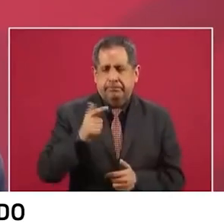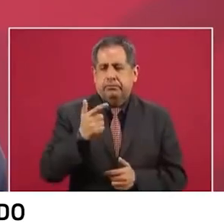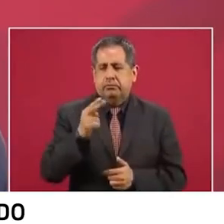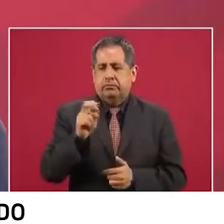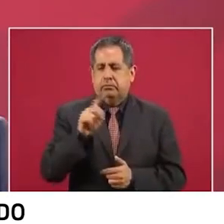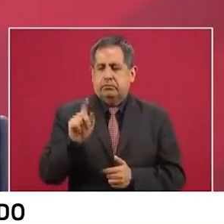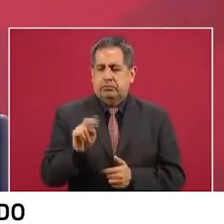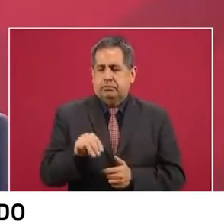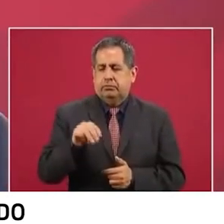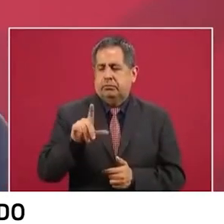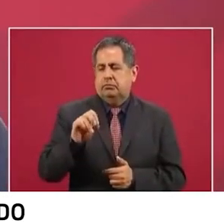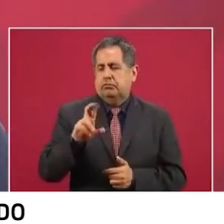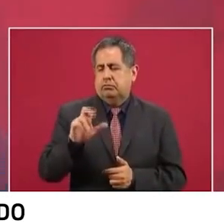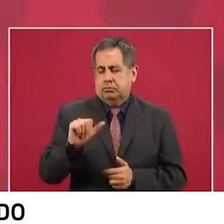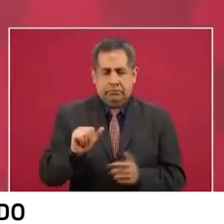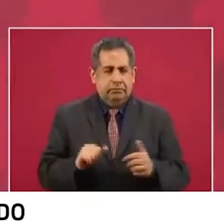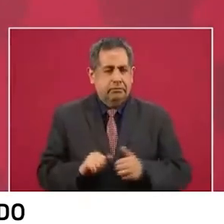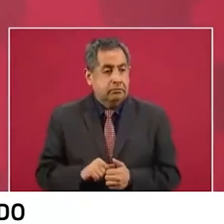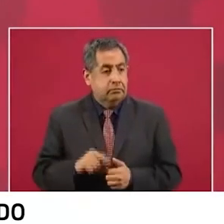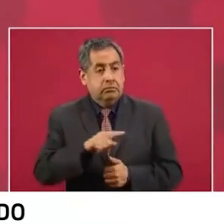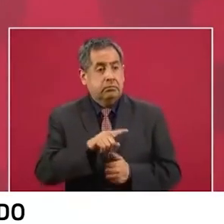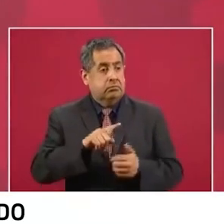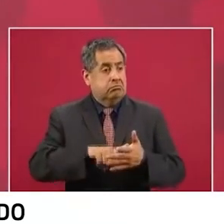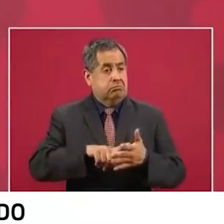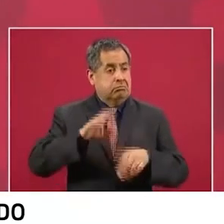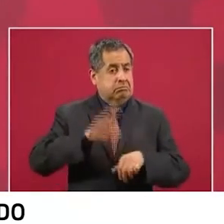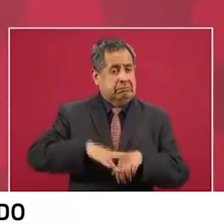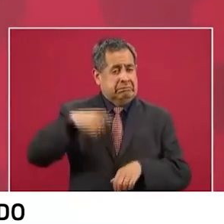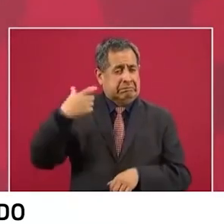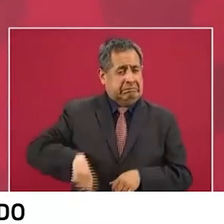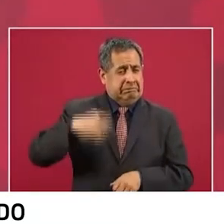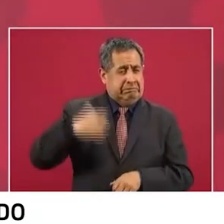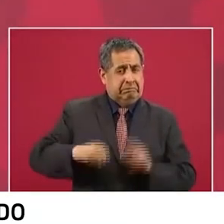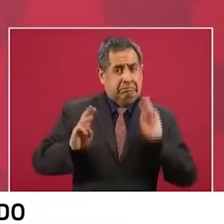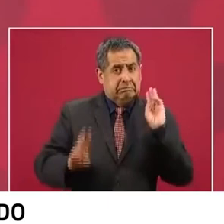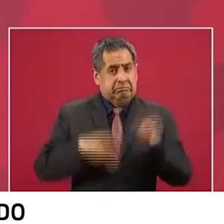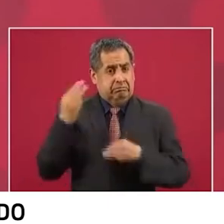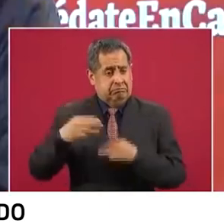estaba entre los hombres más ricos del mundo.